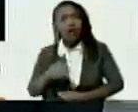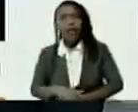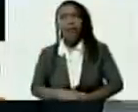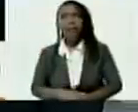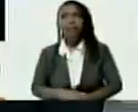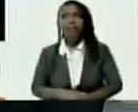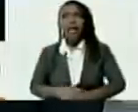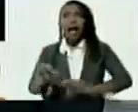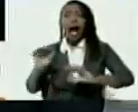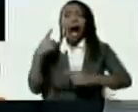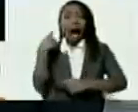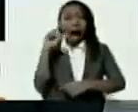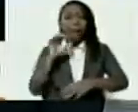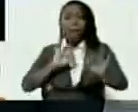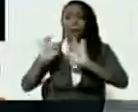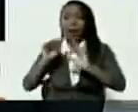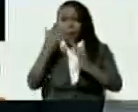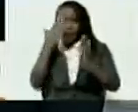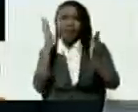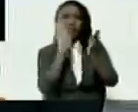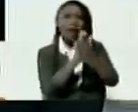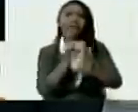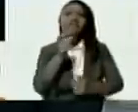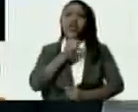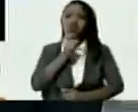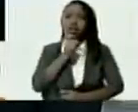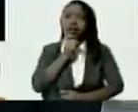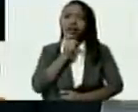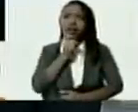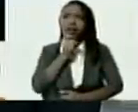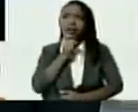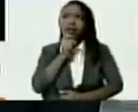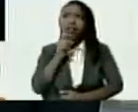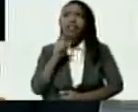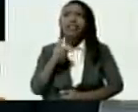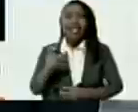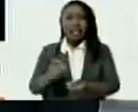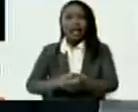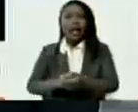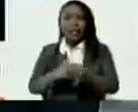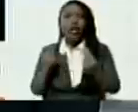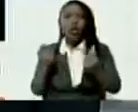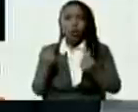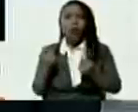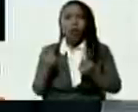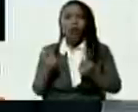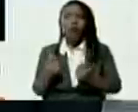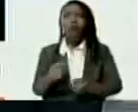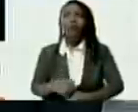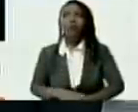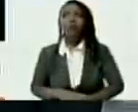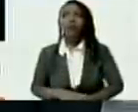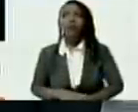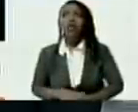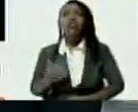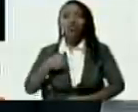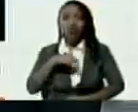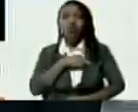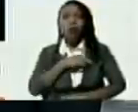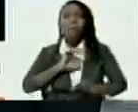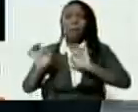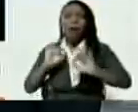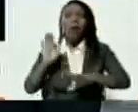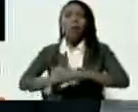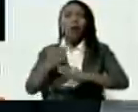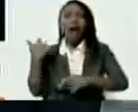está preparada para afrontar las dificultades de carácter económico. Estamos preparados porque